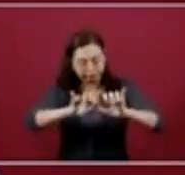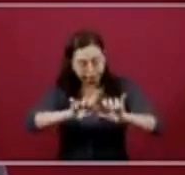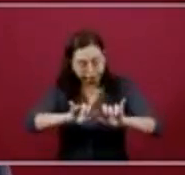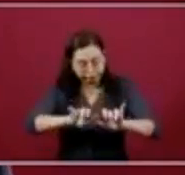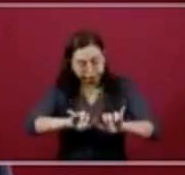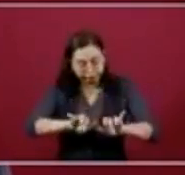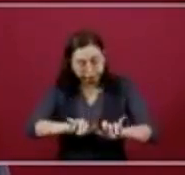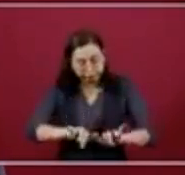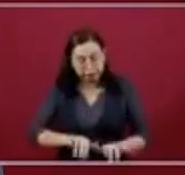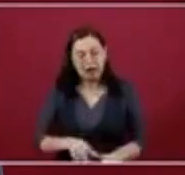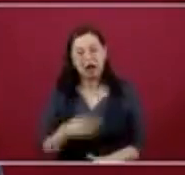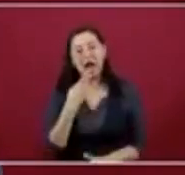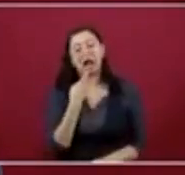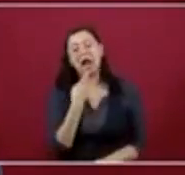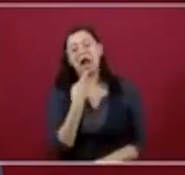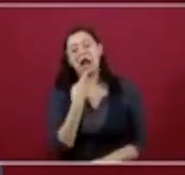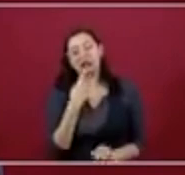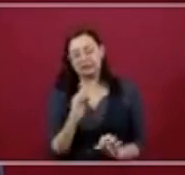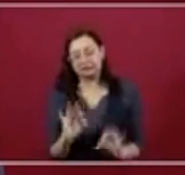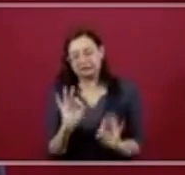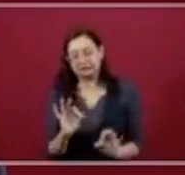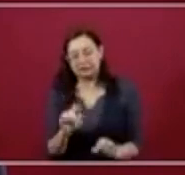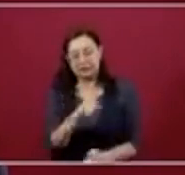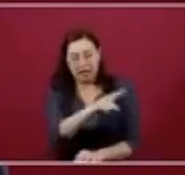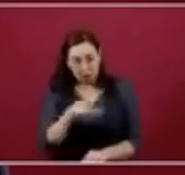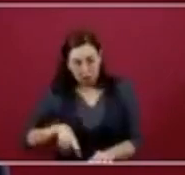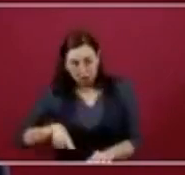a funcionarios.